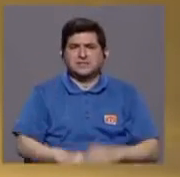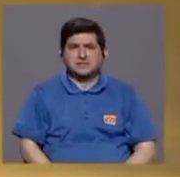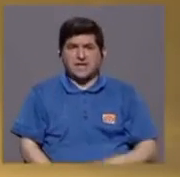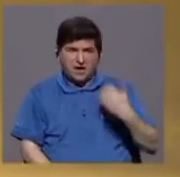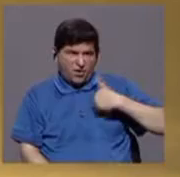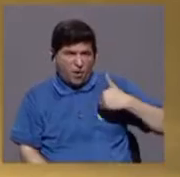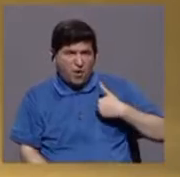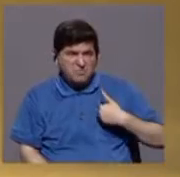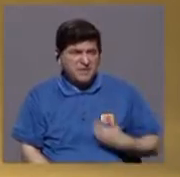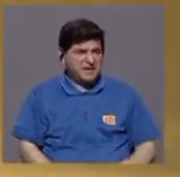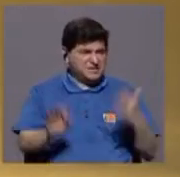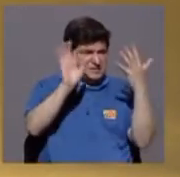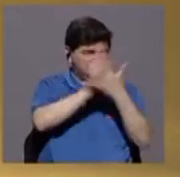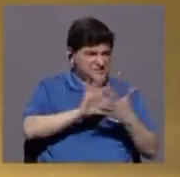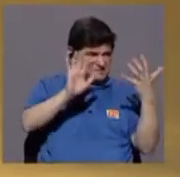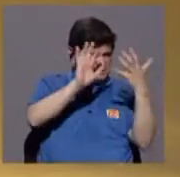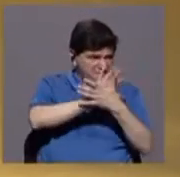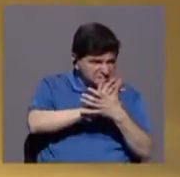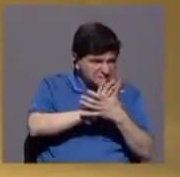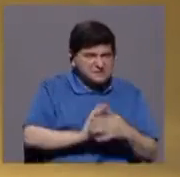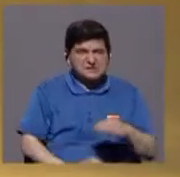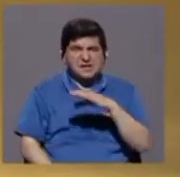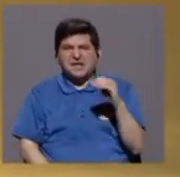desordenados y